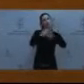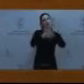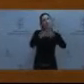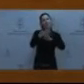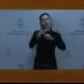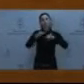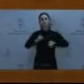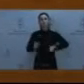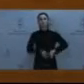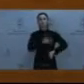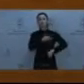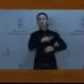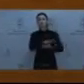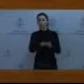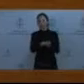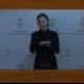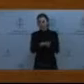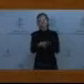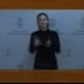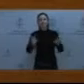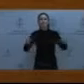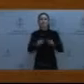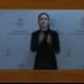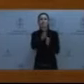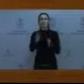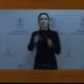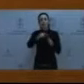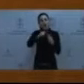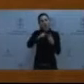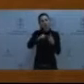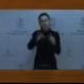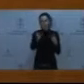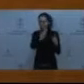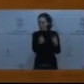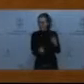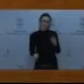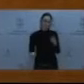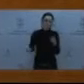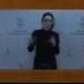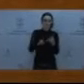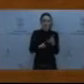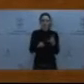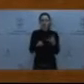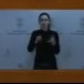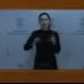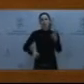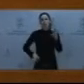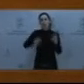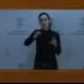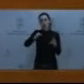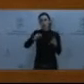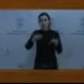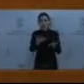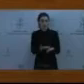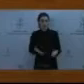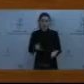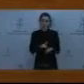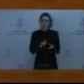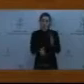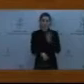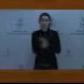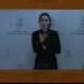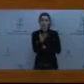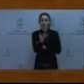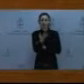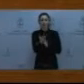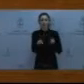sus sindicatos, ya no es que lo diga el Grupo Parlamentario Popular, sino que también lo dicen los juzgados. Y vuelve a suceder algo muy similar